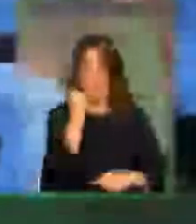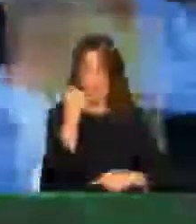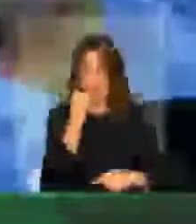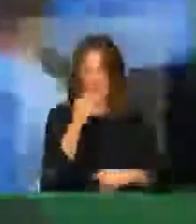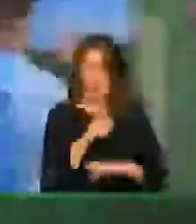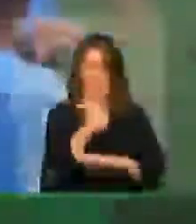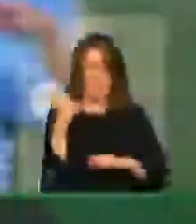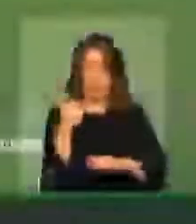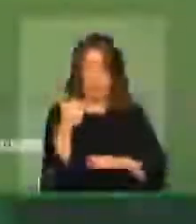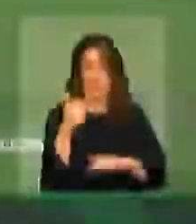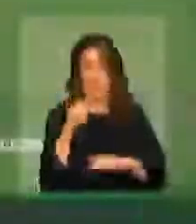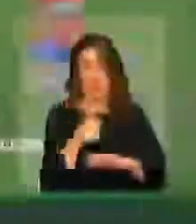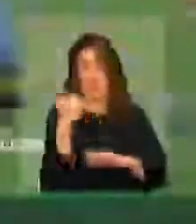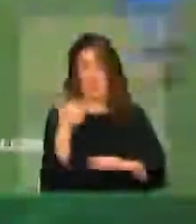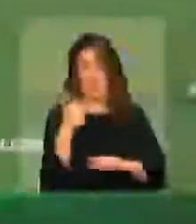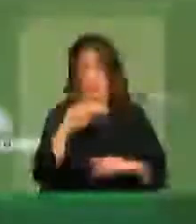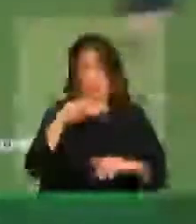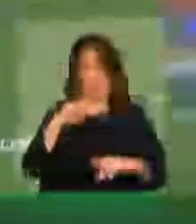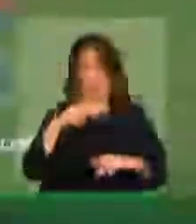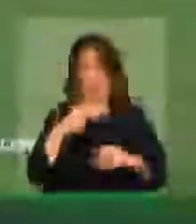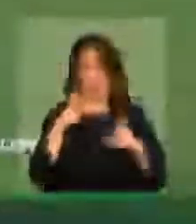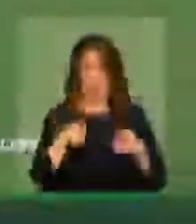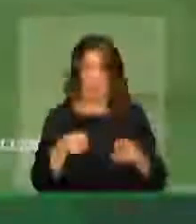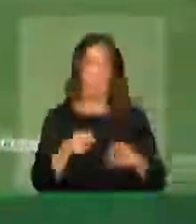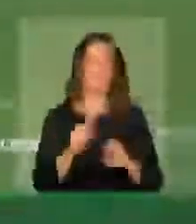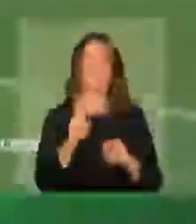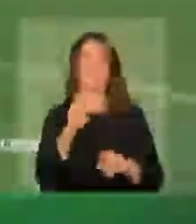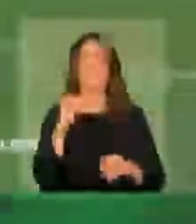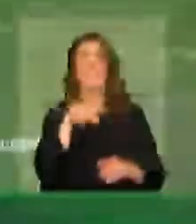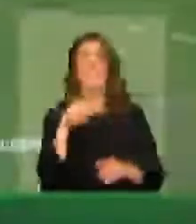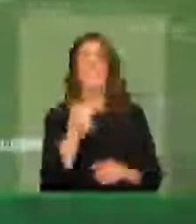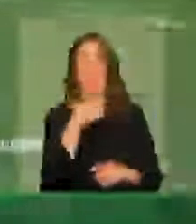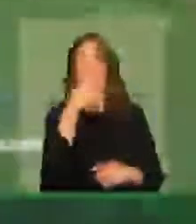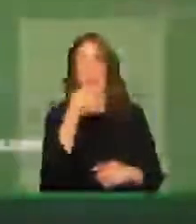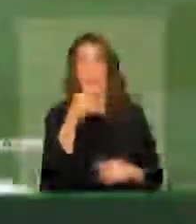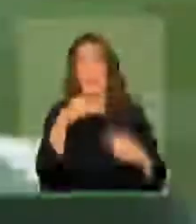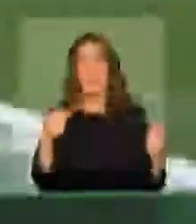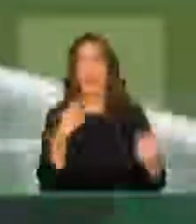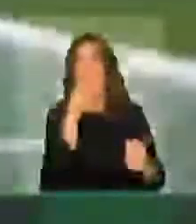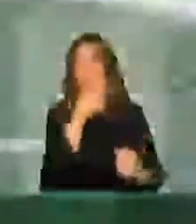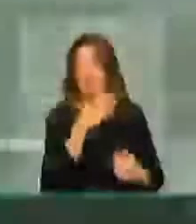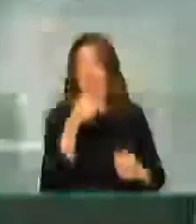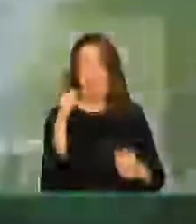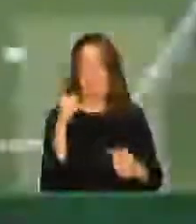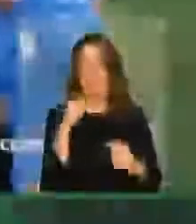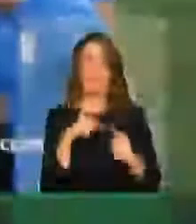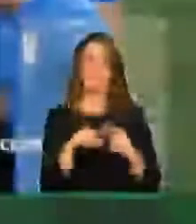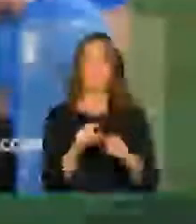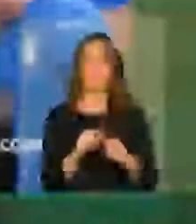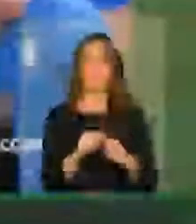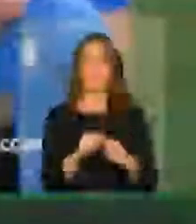victoria vamos a tener la clasificación. Matías Viña se refirió también a las cosas que hay que mejorar desde atrás. Creo